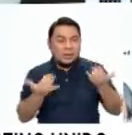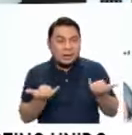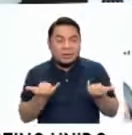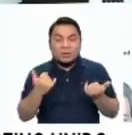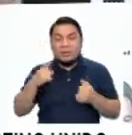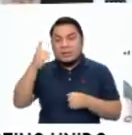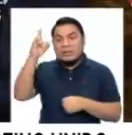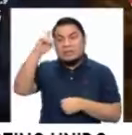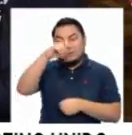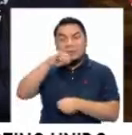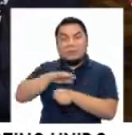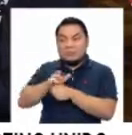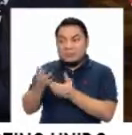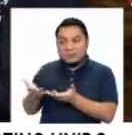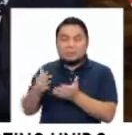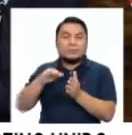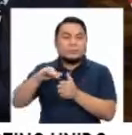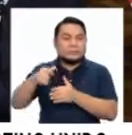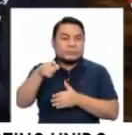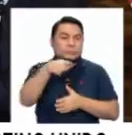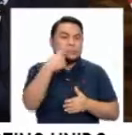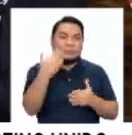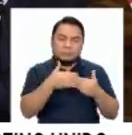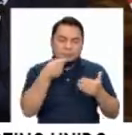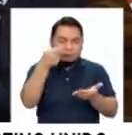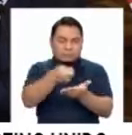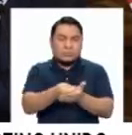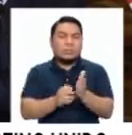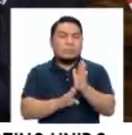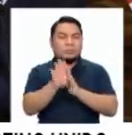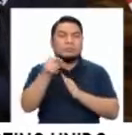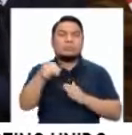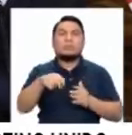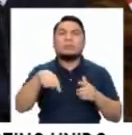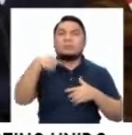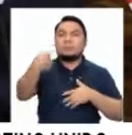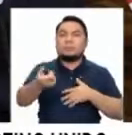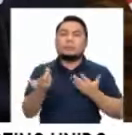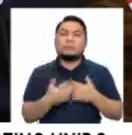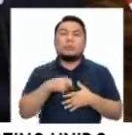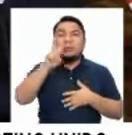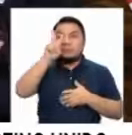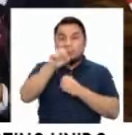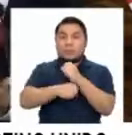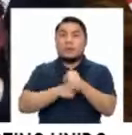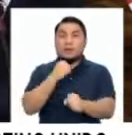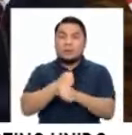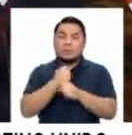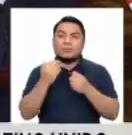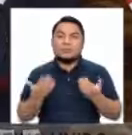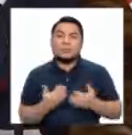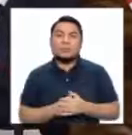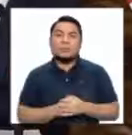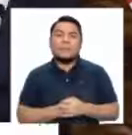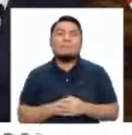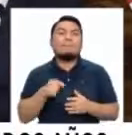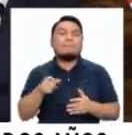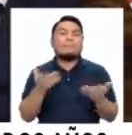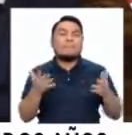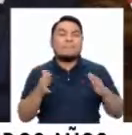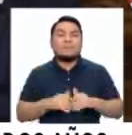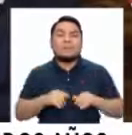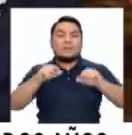estamos pasando. La inversión que se tiene establecida para los próximos 2 años es de alrededor